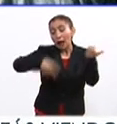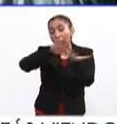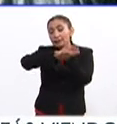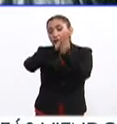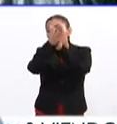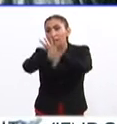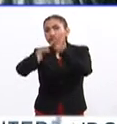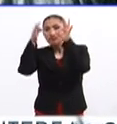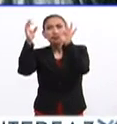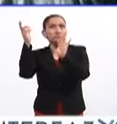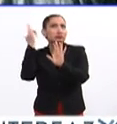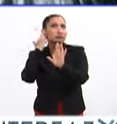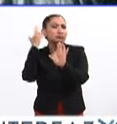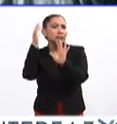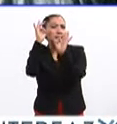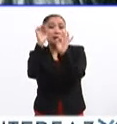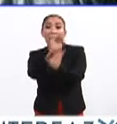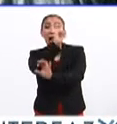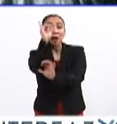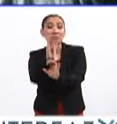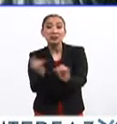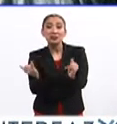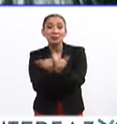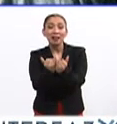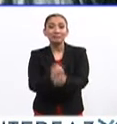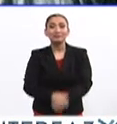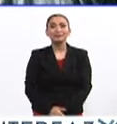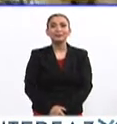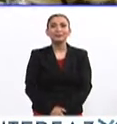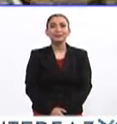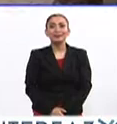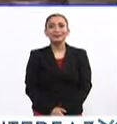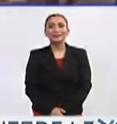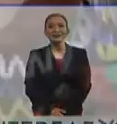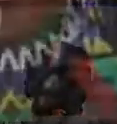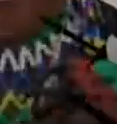hasta conseguir una sonoridad que no ha sido igualada.